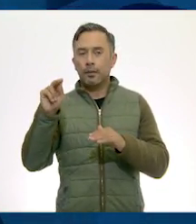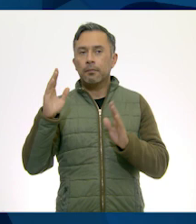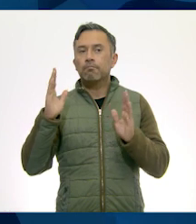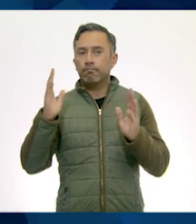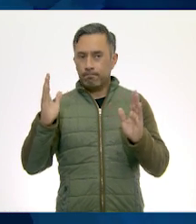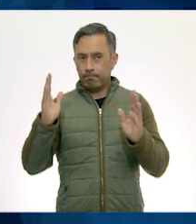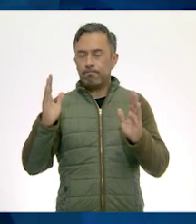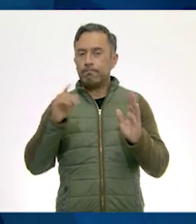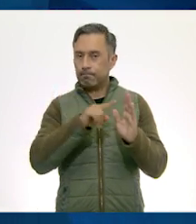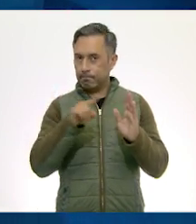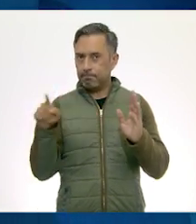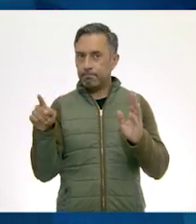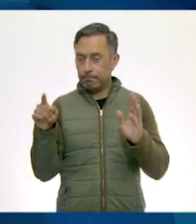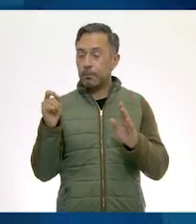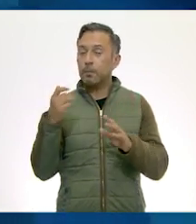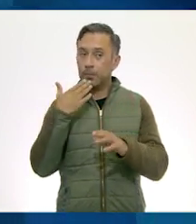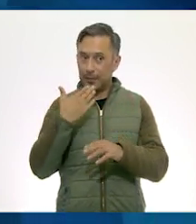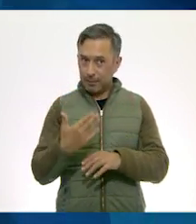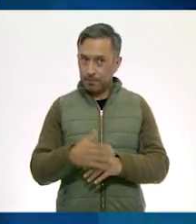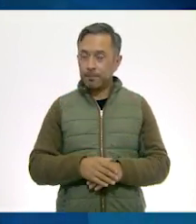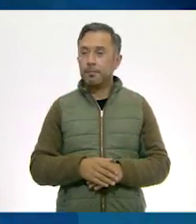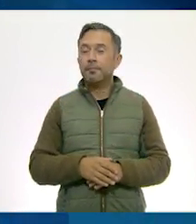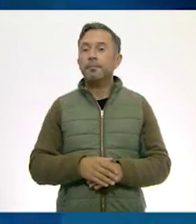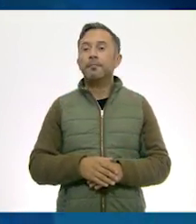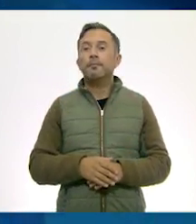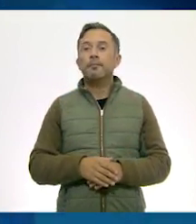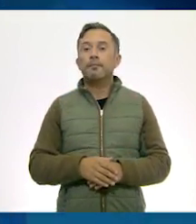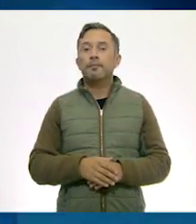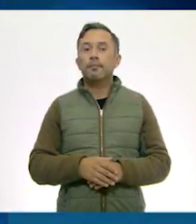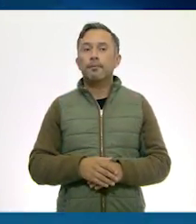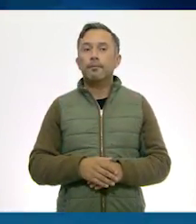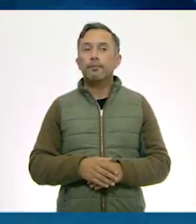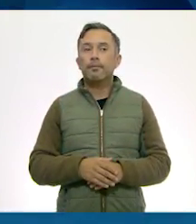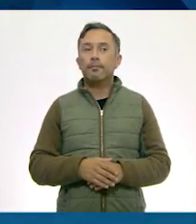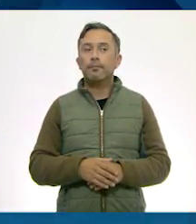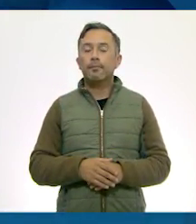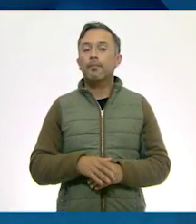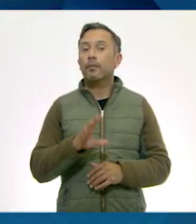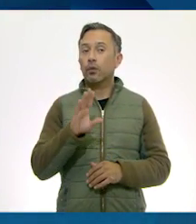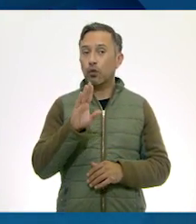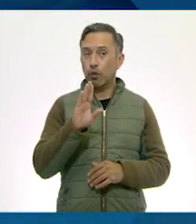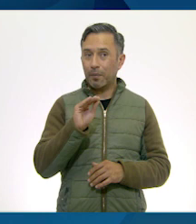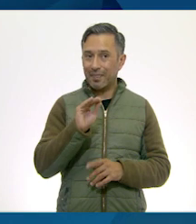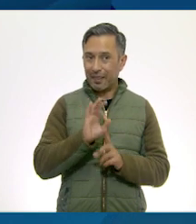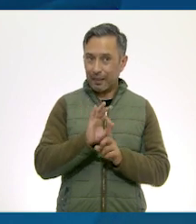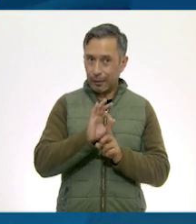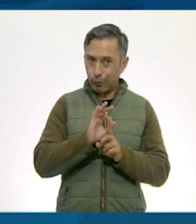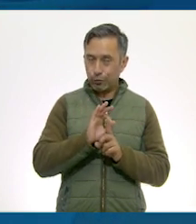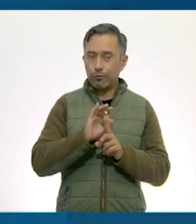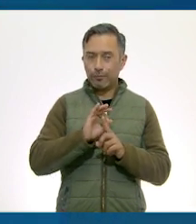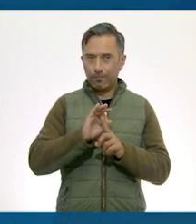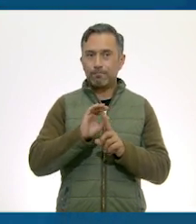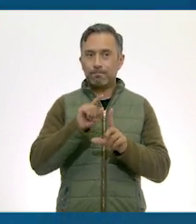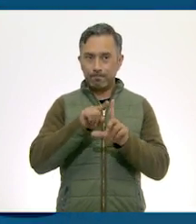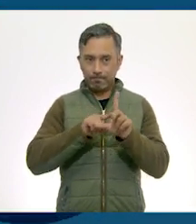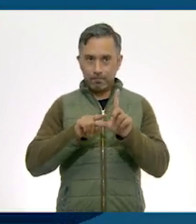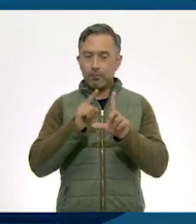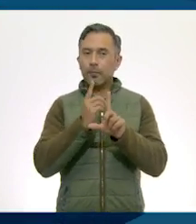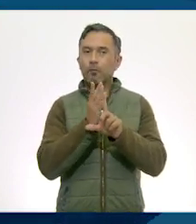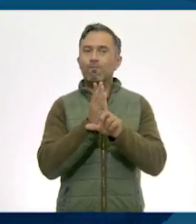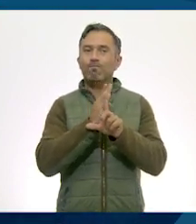Entonces estos deben de medir más de 90 grados y menos